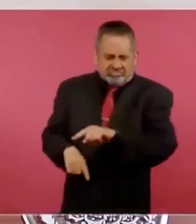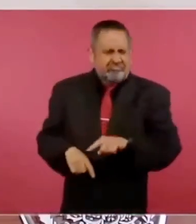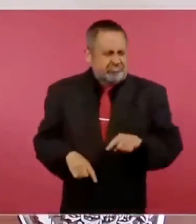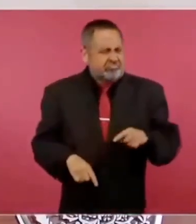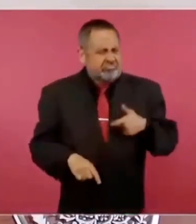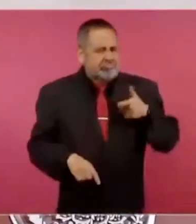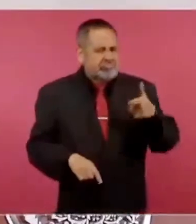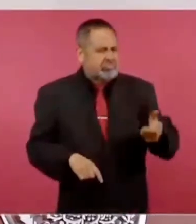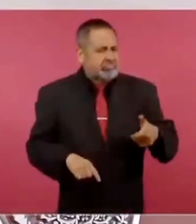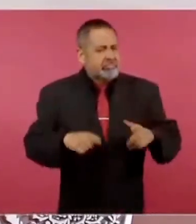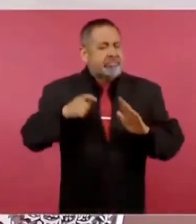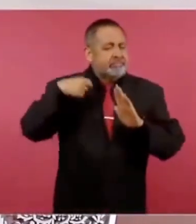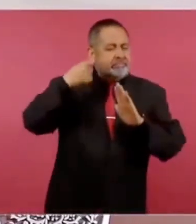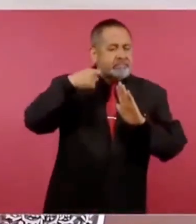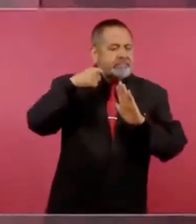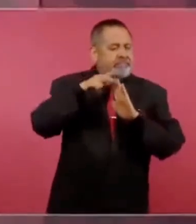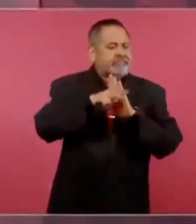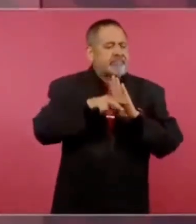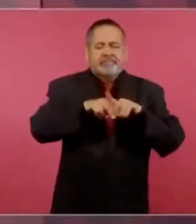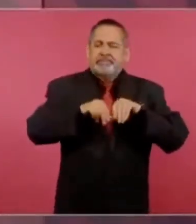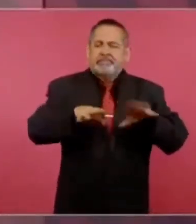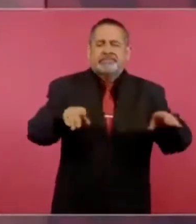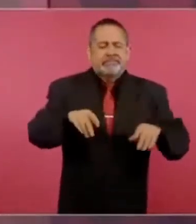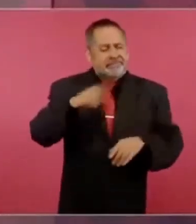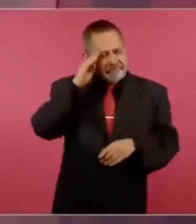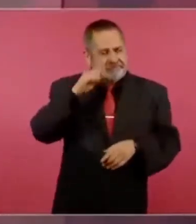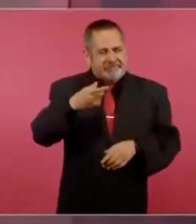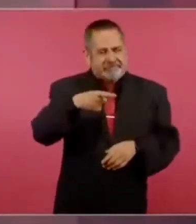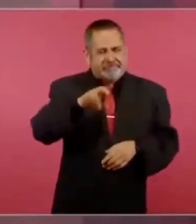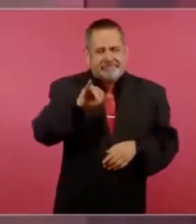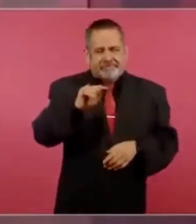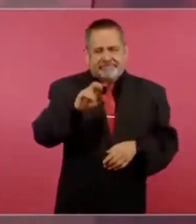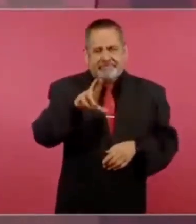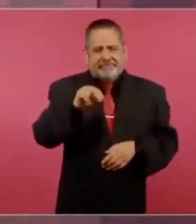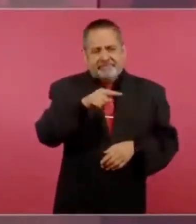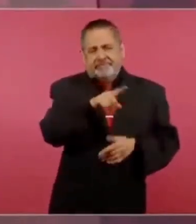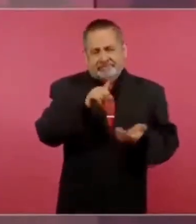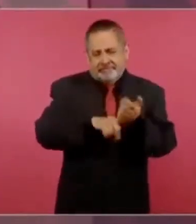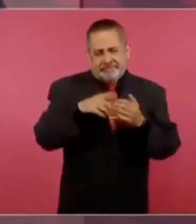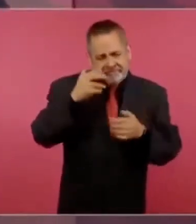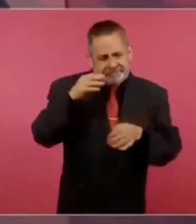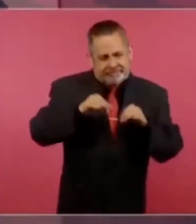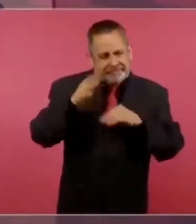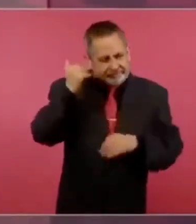para un documental del señor Quintero, que estaba en Televisa.